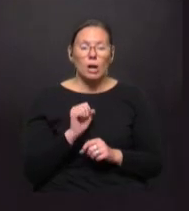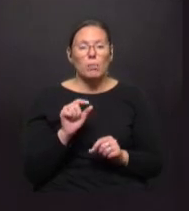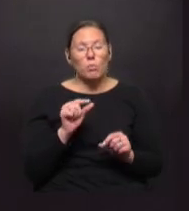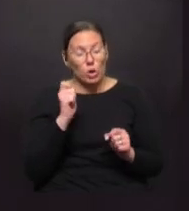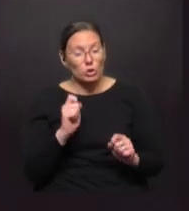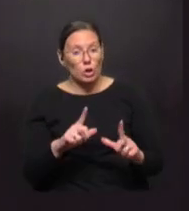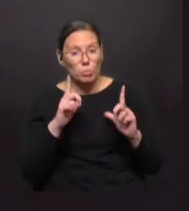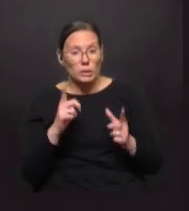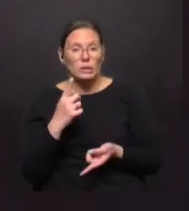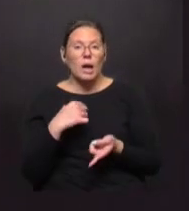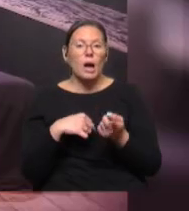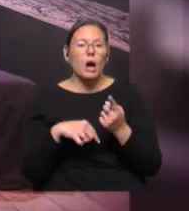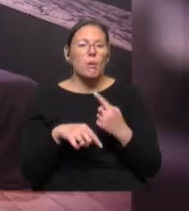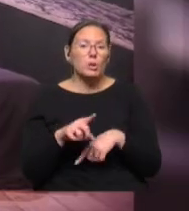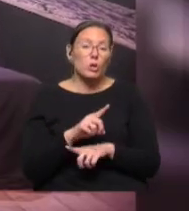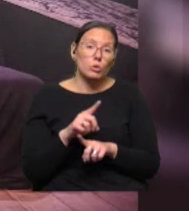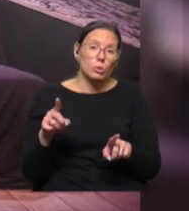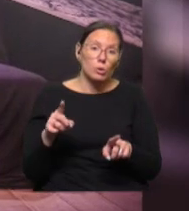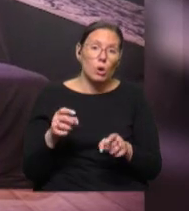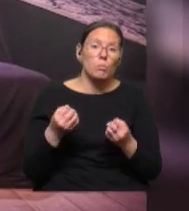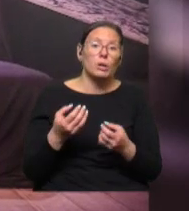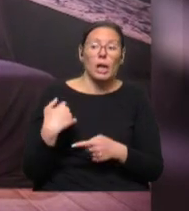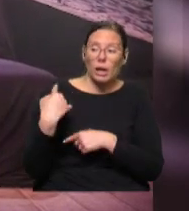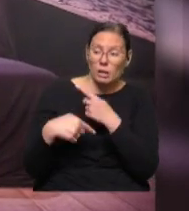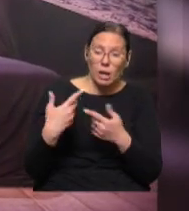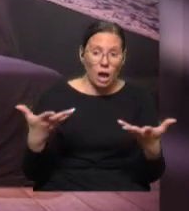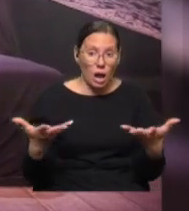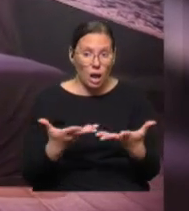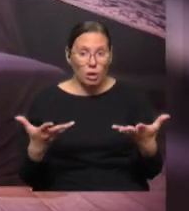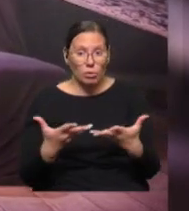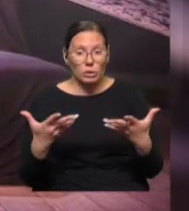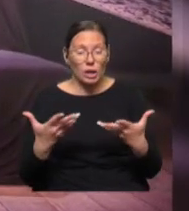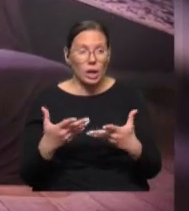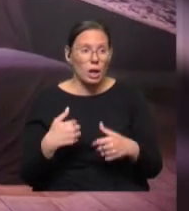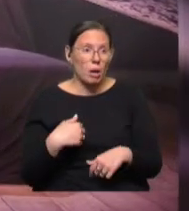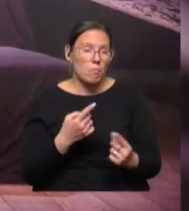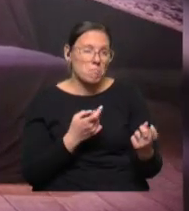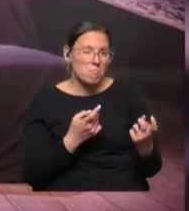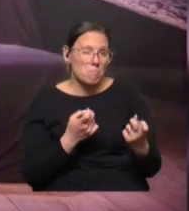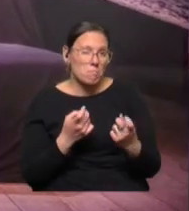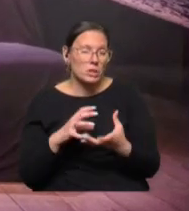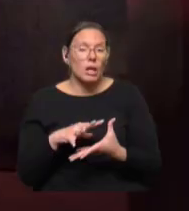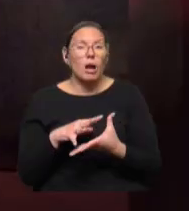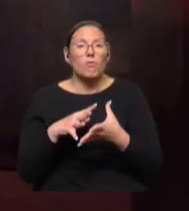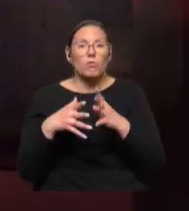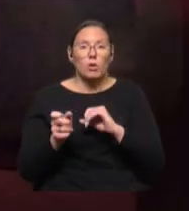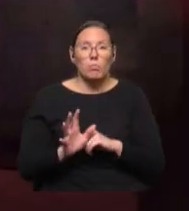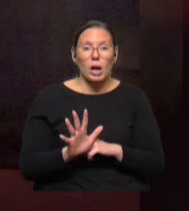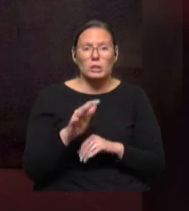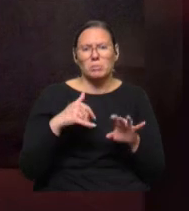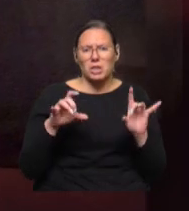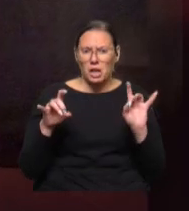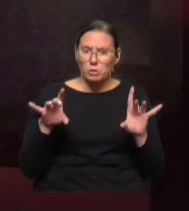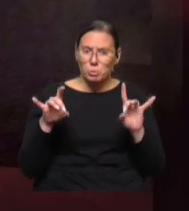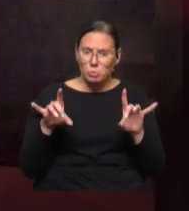para sorpresa, pero al mismo tiempo no, porque las generaciones de ahora asimilan, ¿no? Estas formas de habitarnos de una forma mucho más